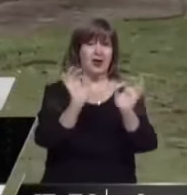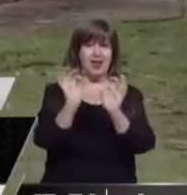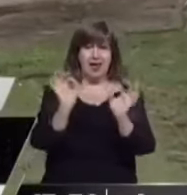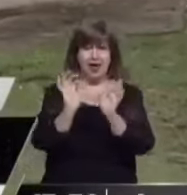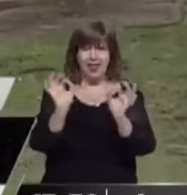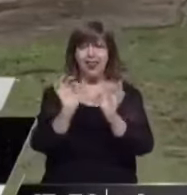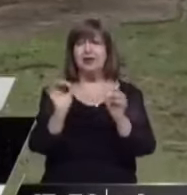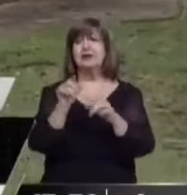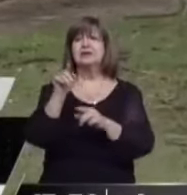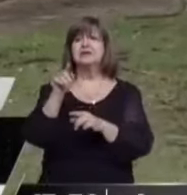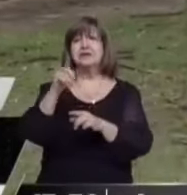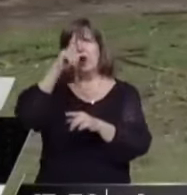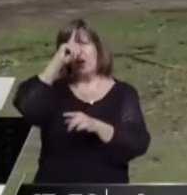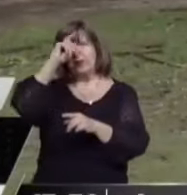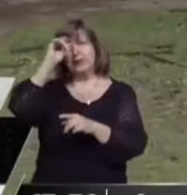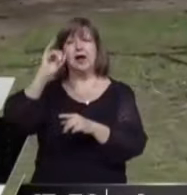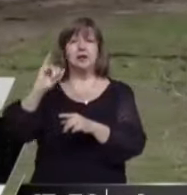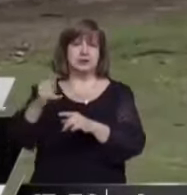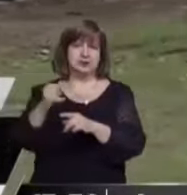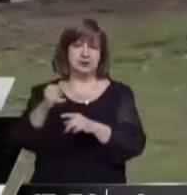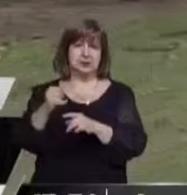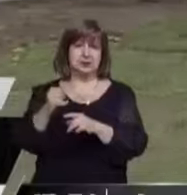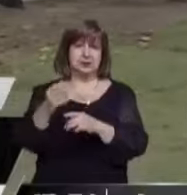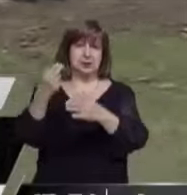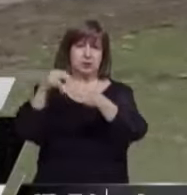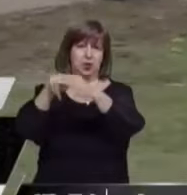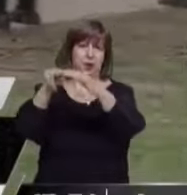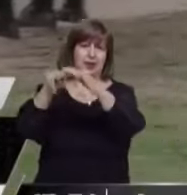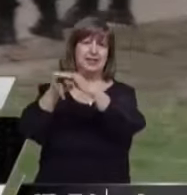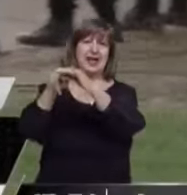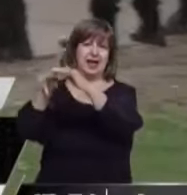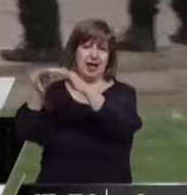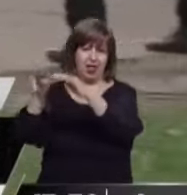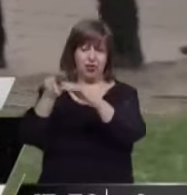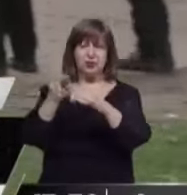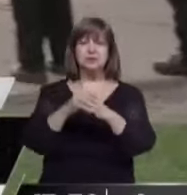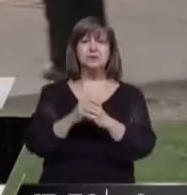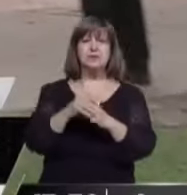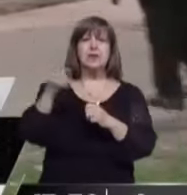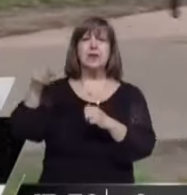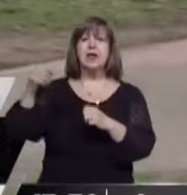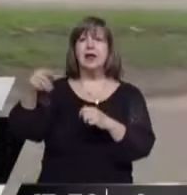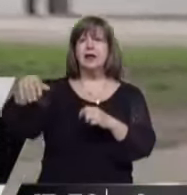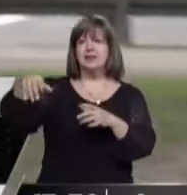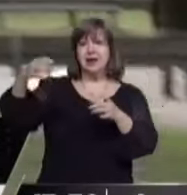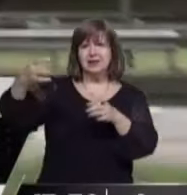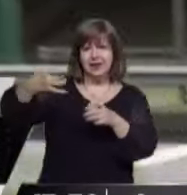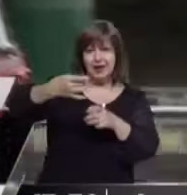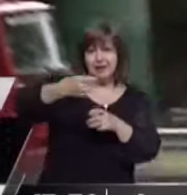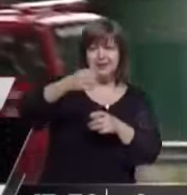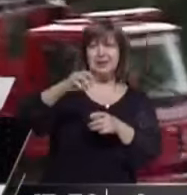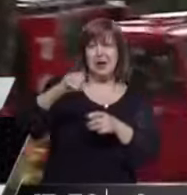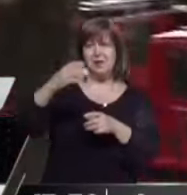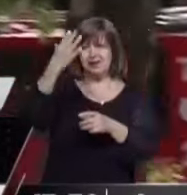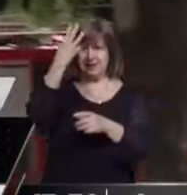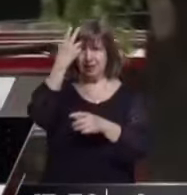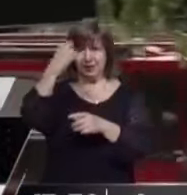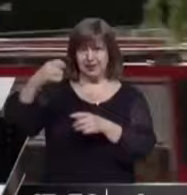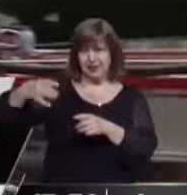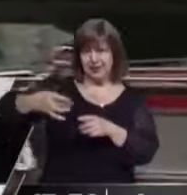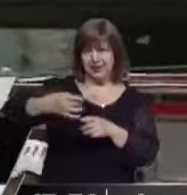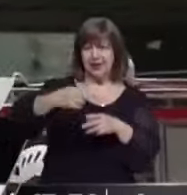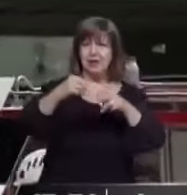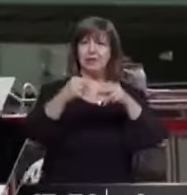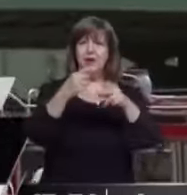consideraciones que están siendo atendidas ahora te digo eh esta línea que es la San Martín que une en este tramo la